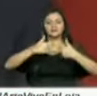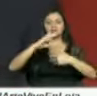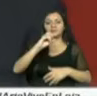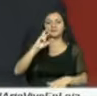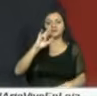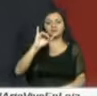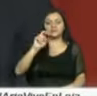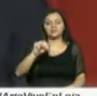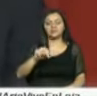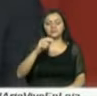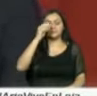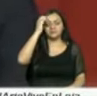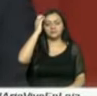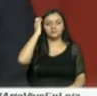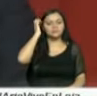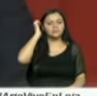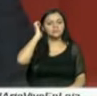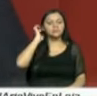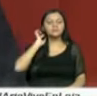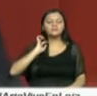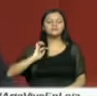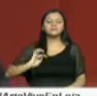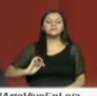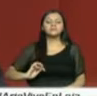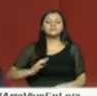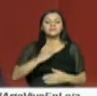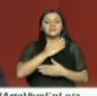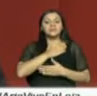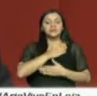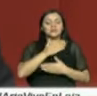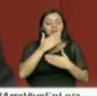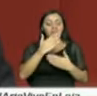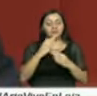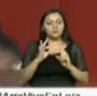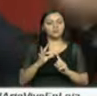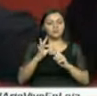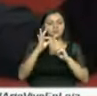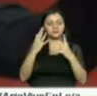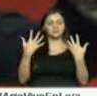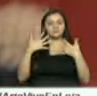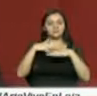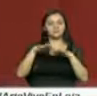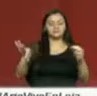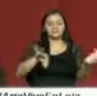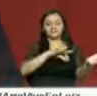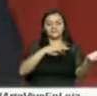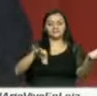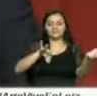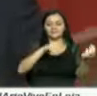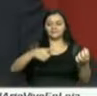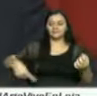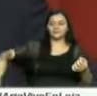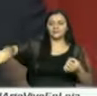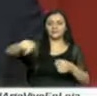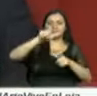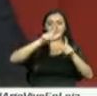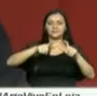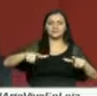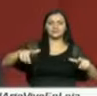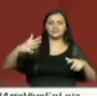Carrión Mora. Un saludo a los queridos integrantes de la Orquesta Sinfónica de Loja, me están viendo